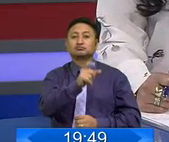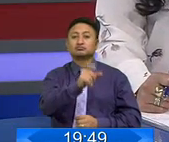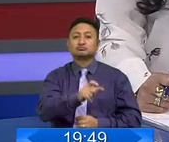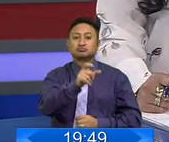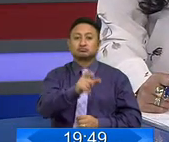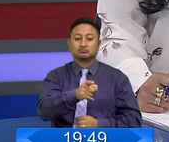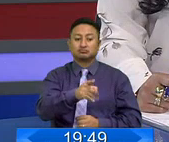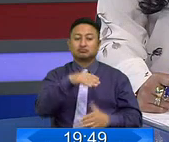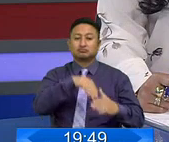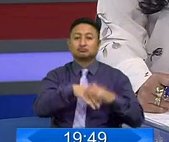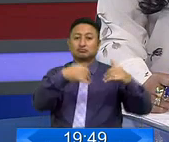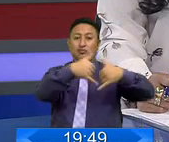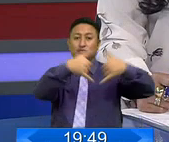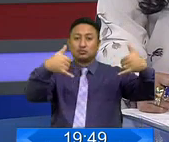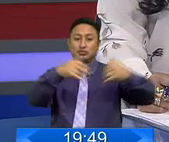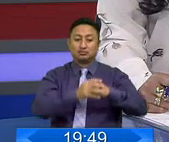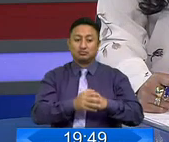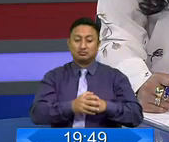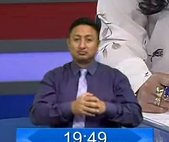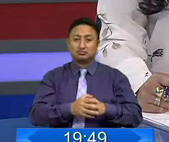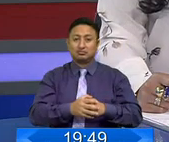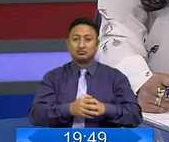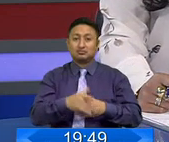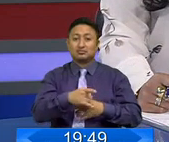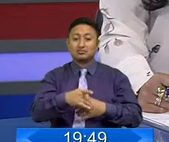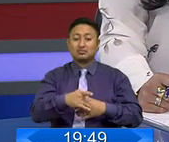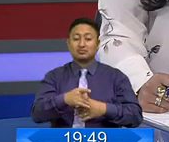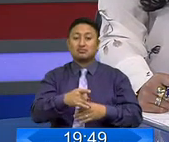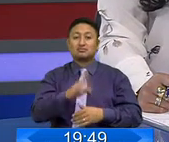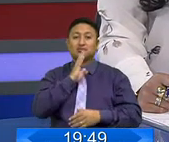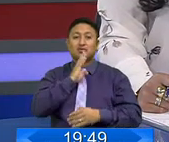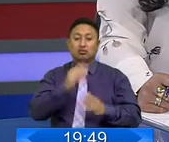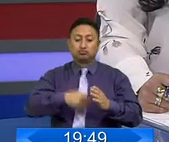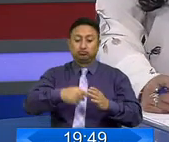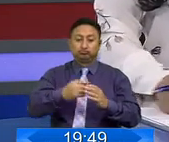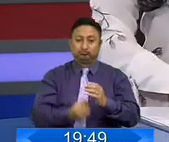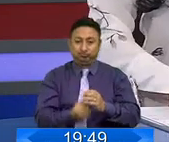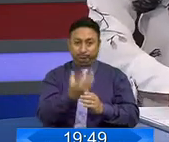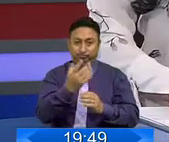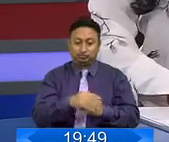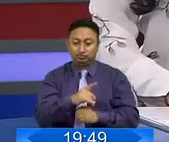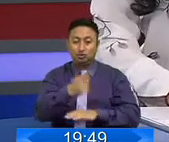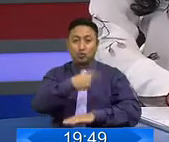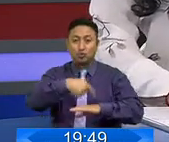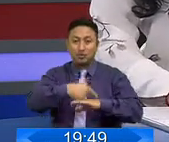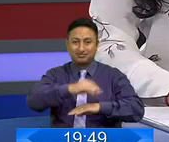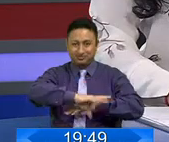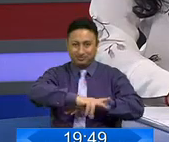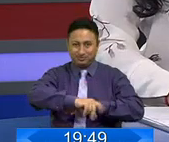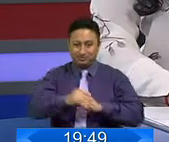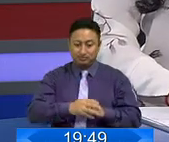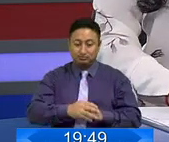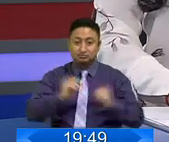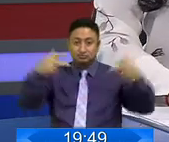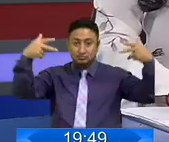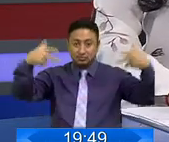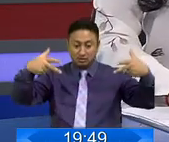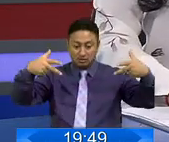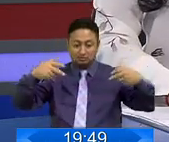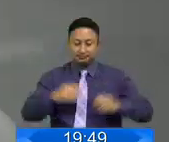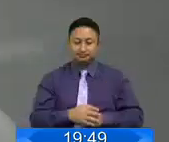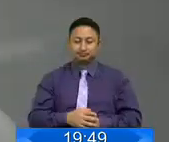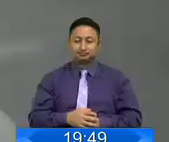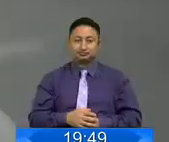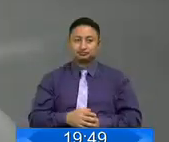en un local de venta de motobombas para riego en el cantón Durán, provincia del Guayas. El hecho fue captado por cámaras de seguridad.